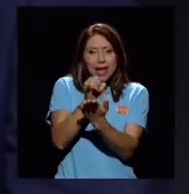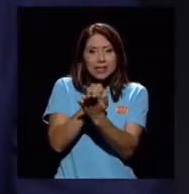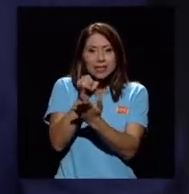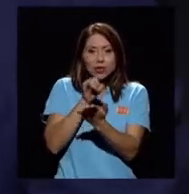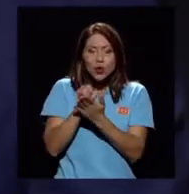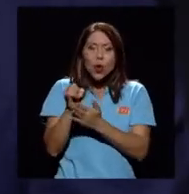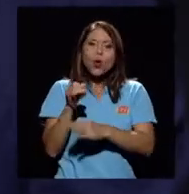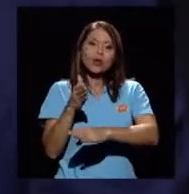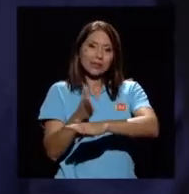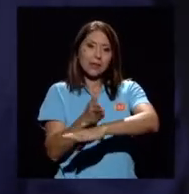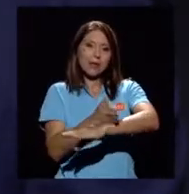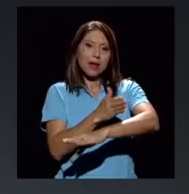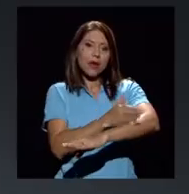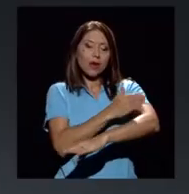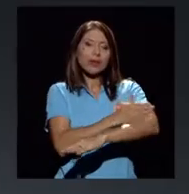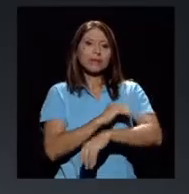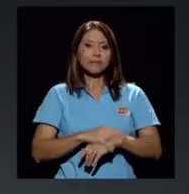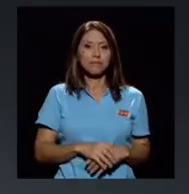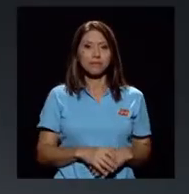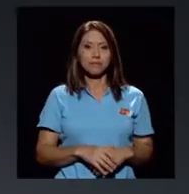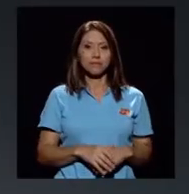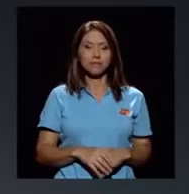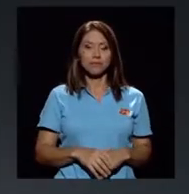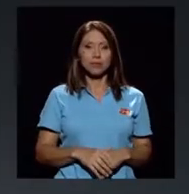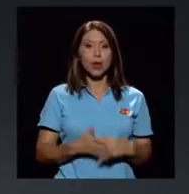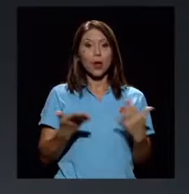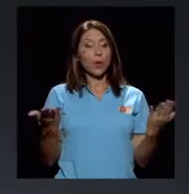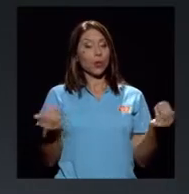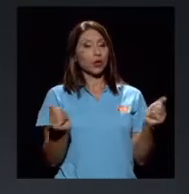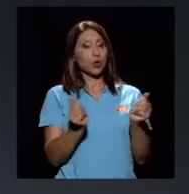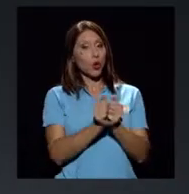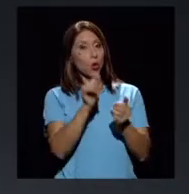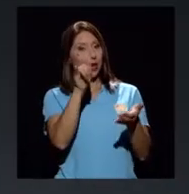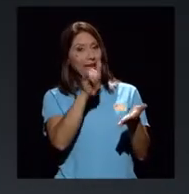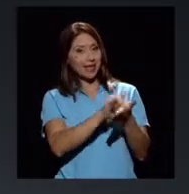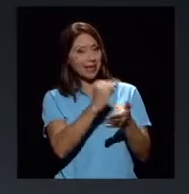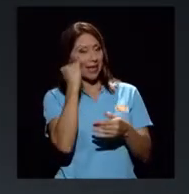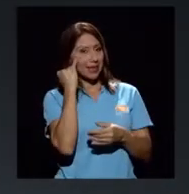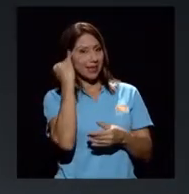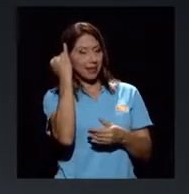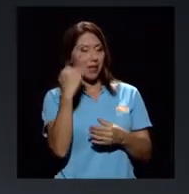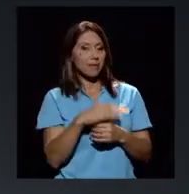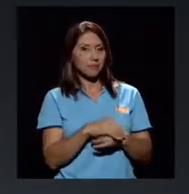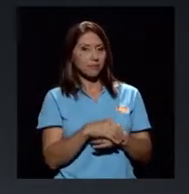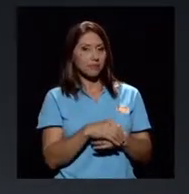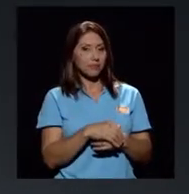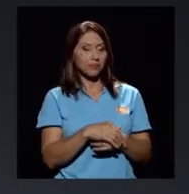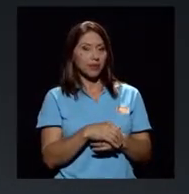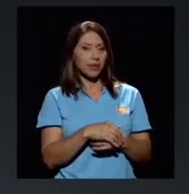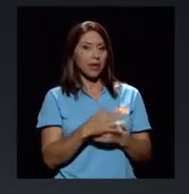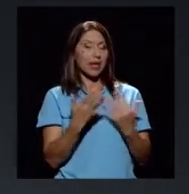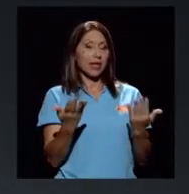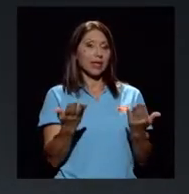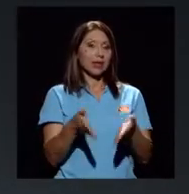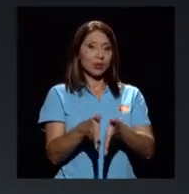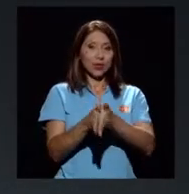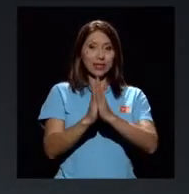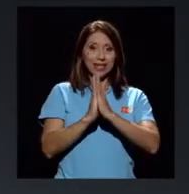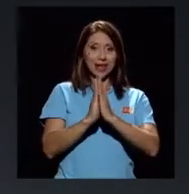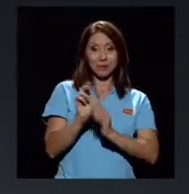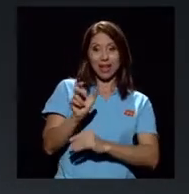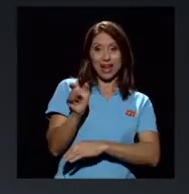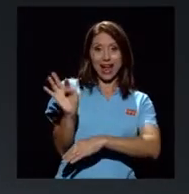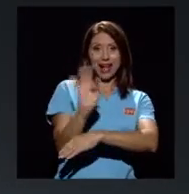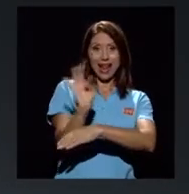se mejoren, ¿verdad? Pues con esa idea le solicitaremos al canal que